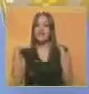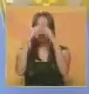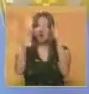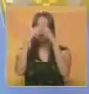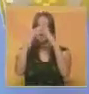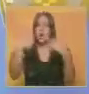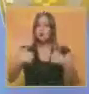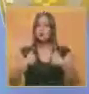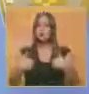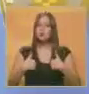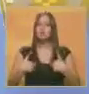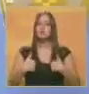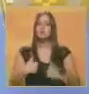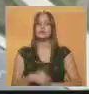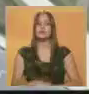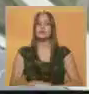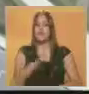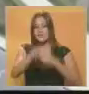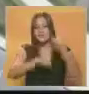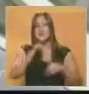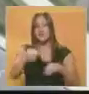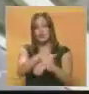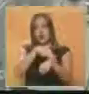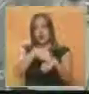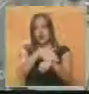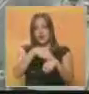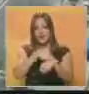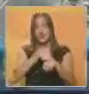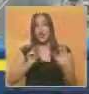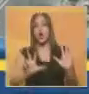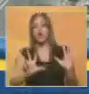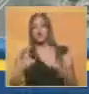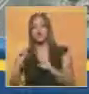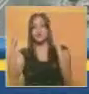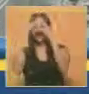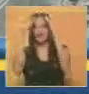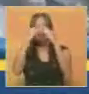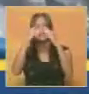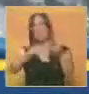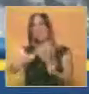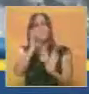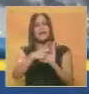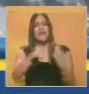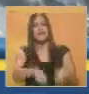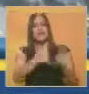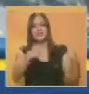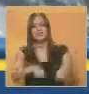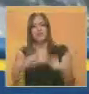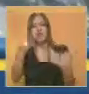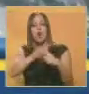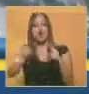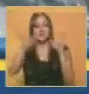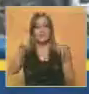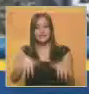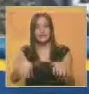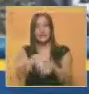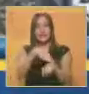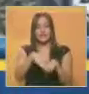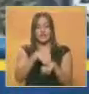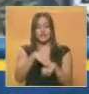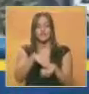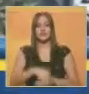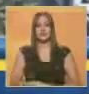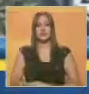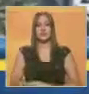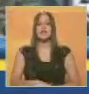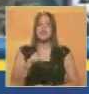afectadas en el estado Guerrero según el gobernador del estado 800 casas quedaron destruidas por su parte el secretario de gobernación Alejandro